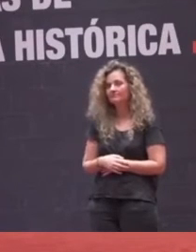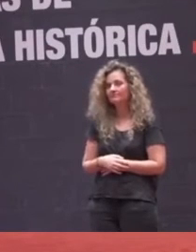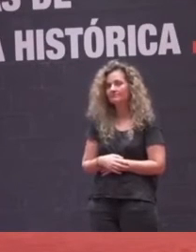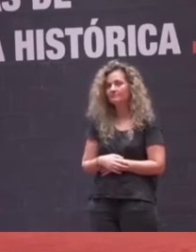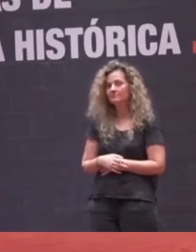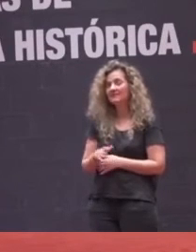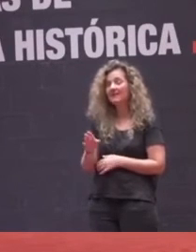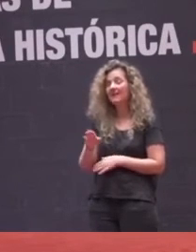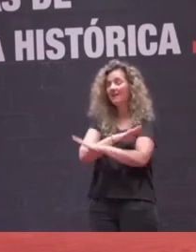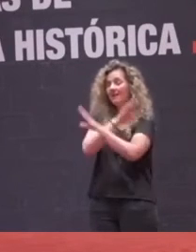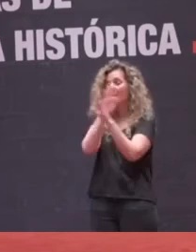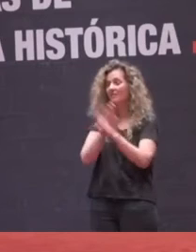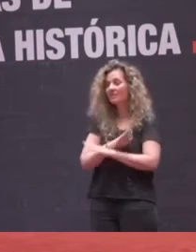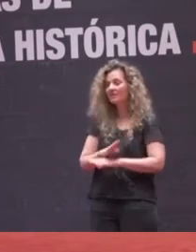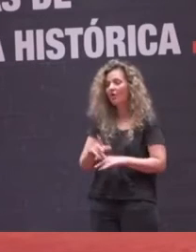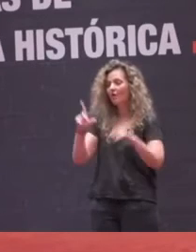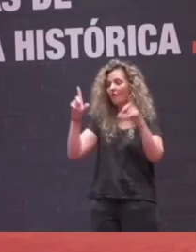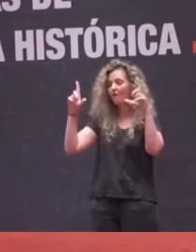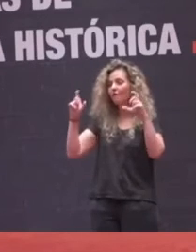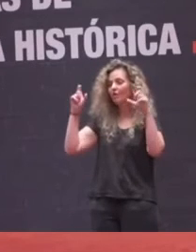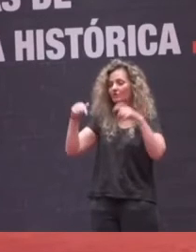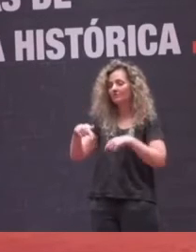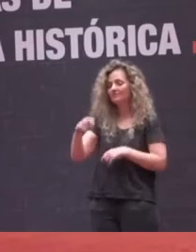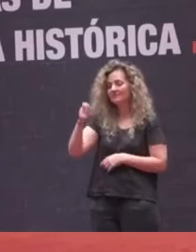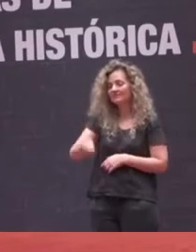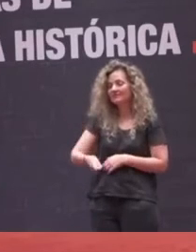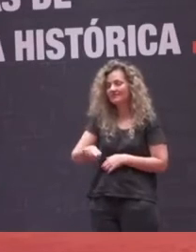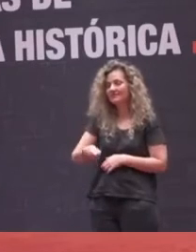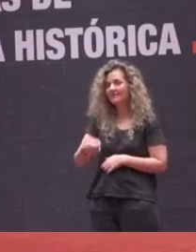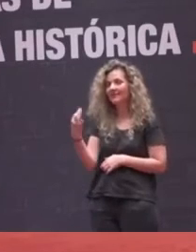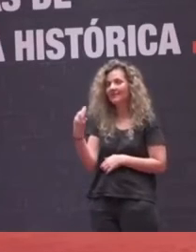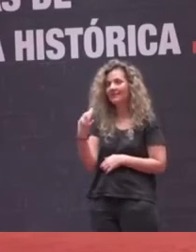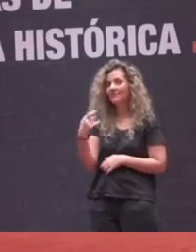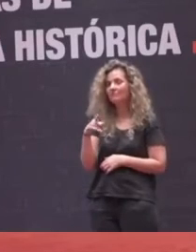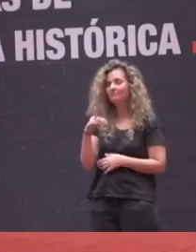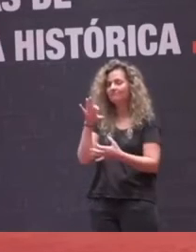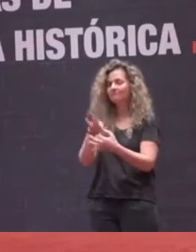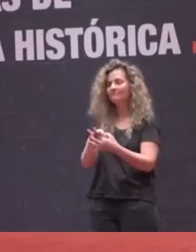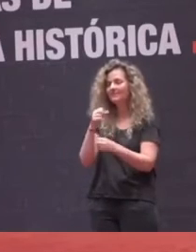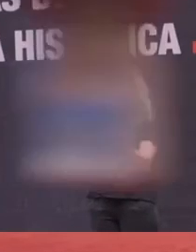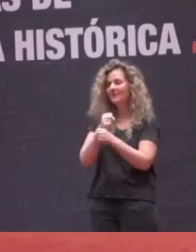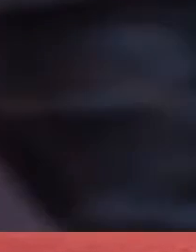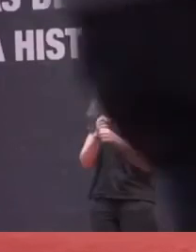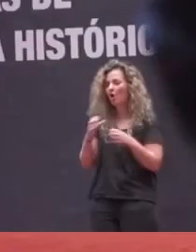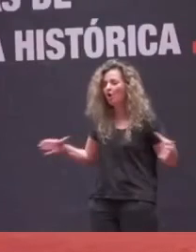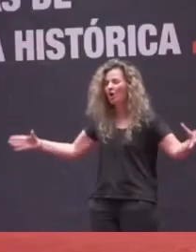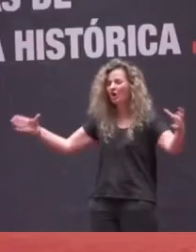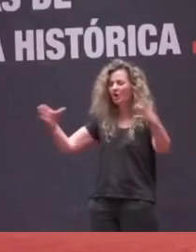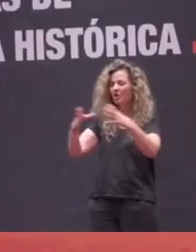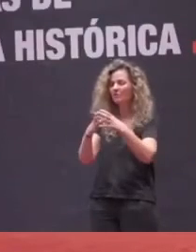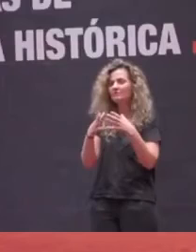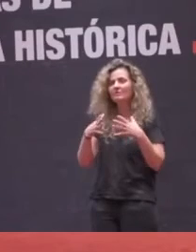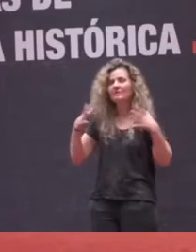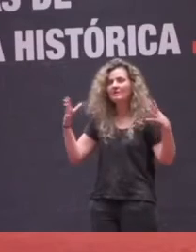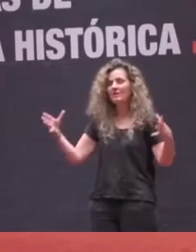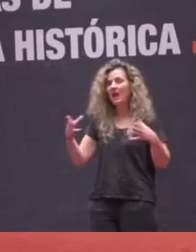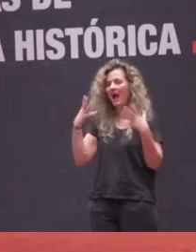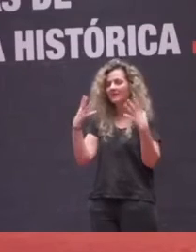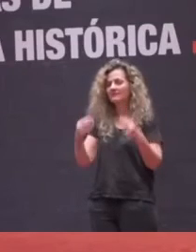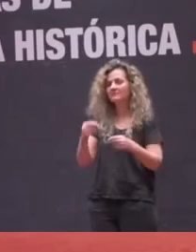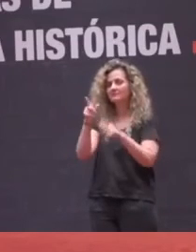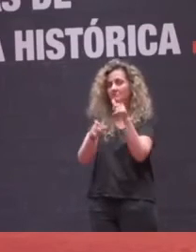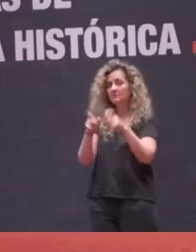o resultado, a foto final desa sentenza, ten que ver con un traballo colectivo inmenso, inmenso, de moitísimas persoas,